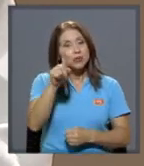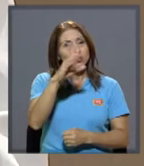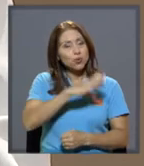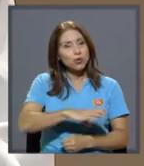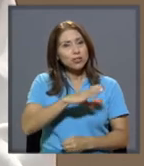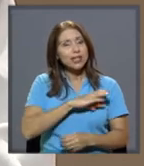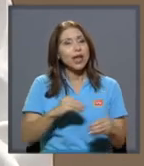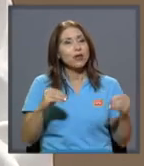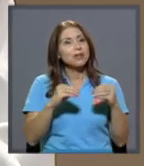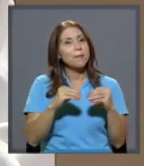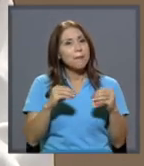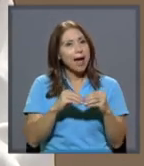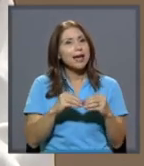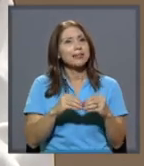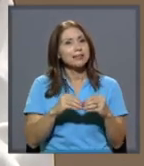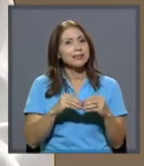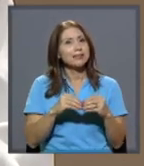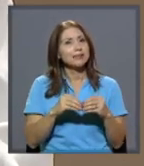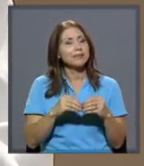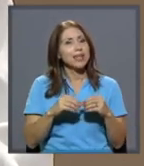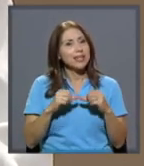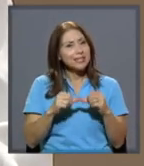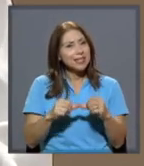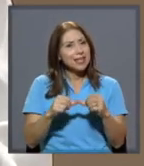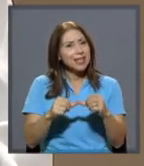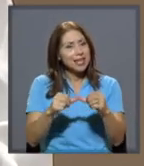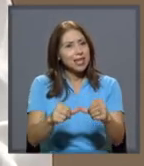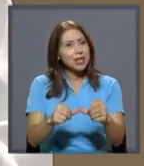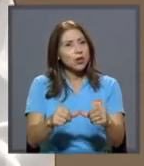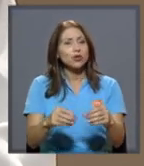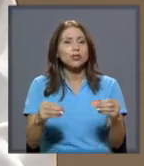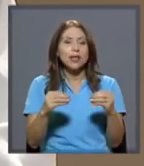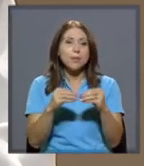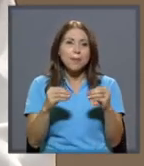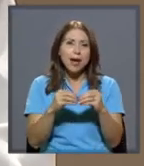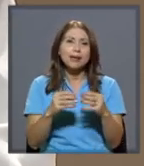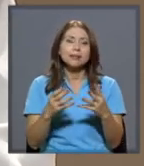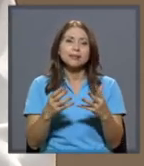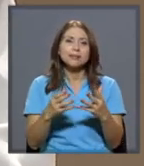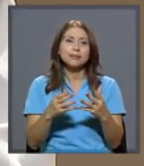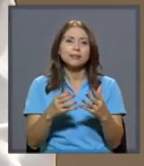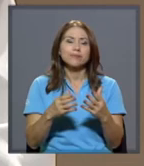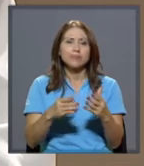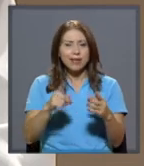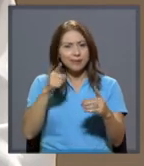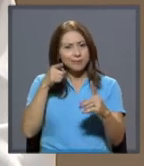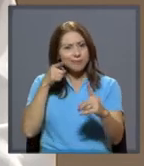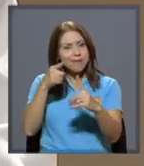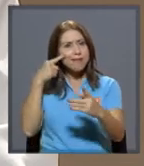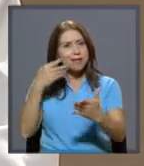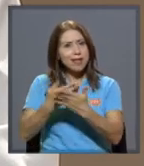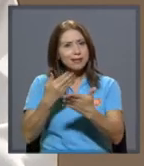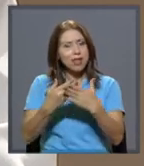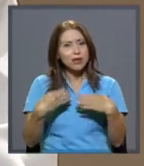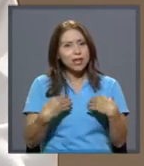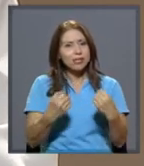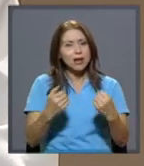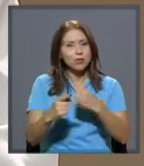más seguidos e incluso considerado trazador de la salud de un país.